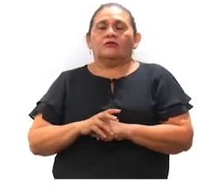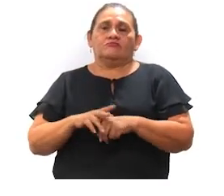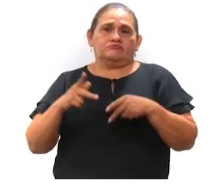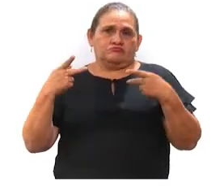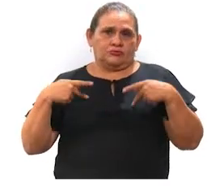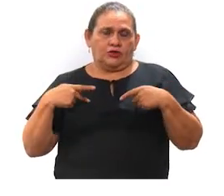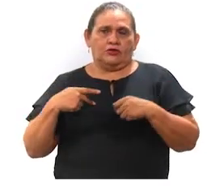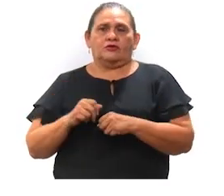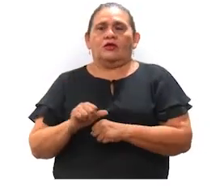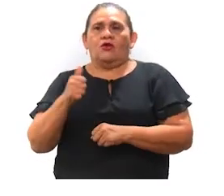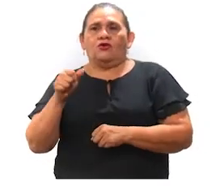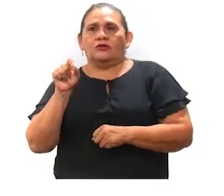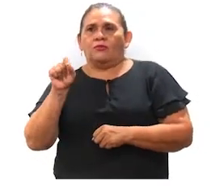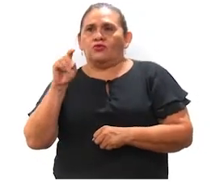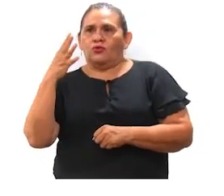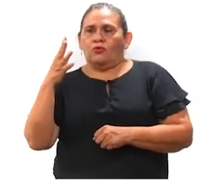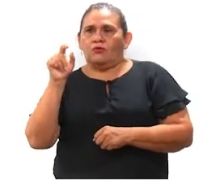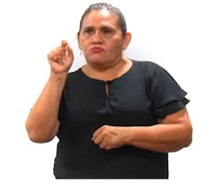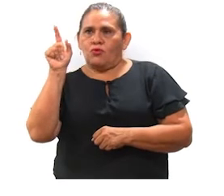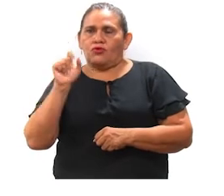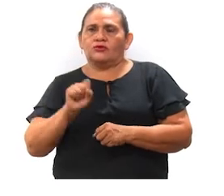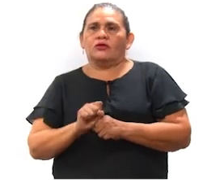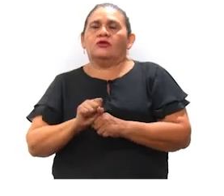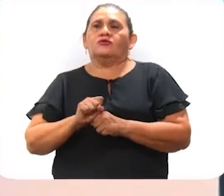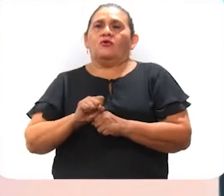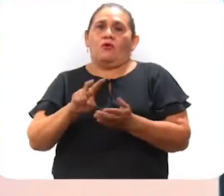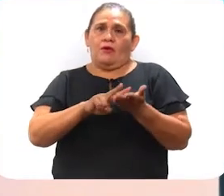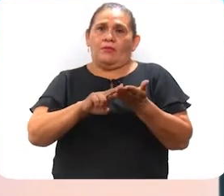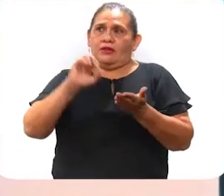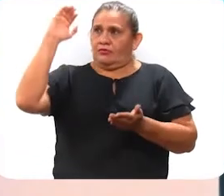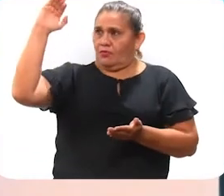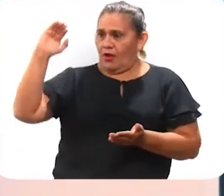de 11.4%. Se encuentra en verde y en descenso.